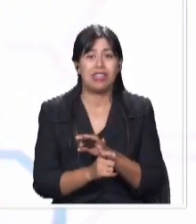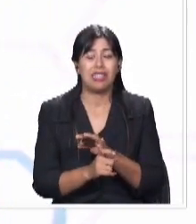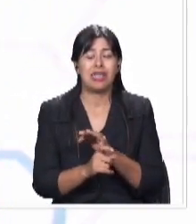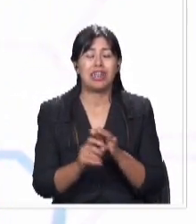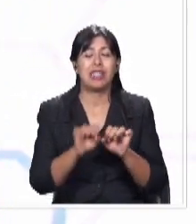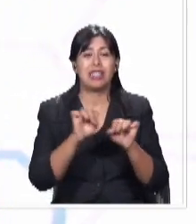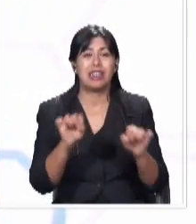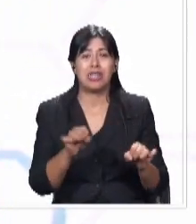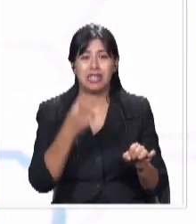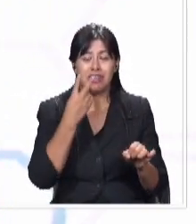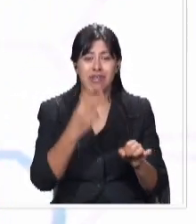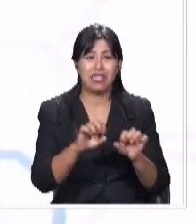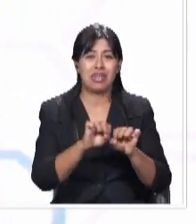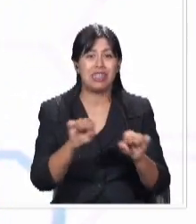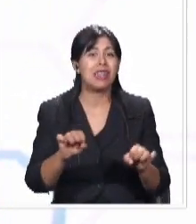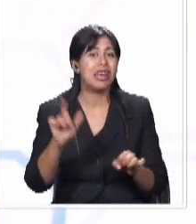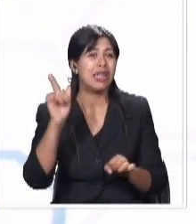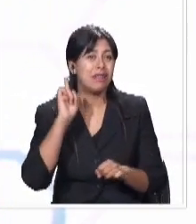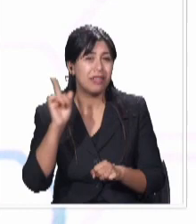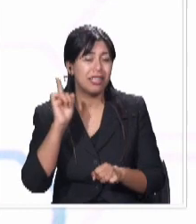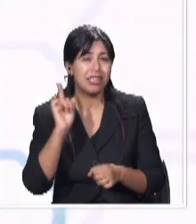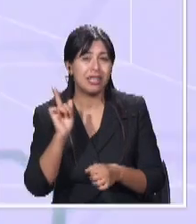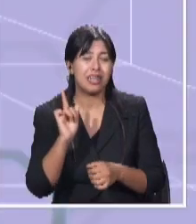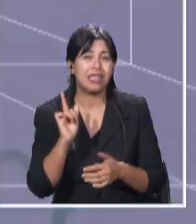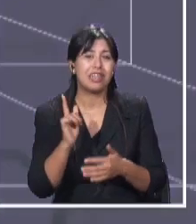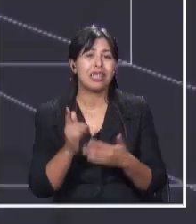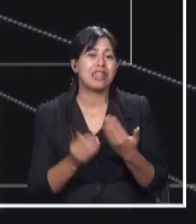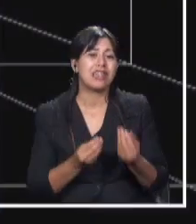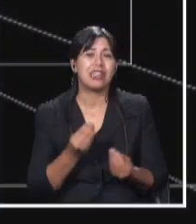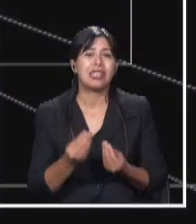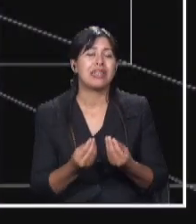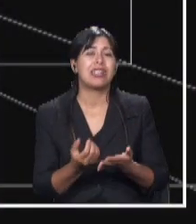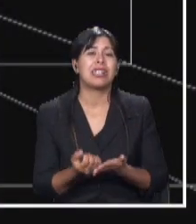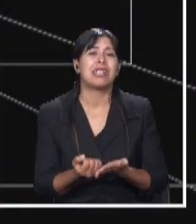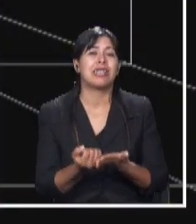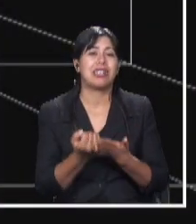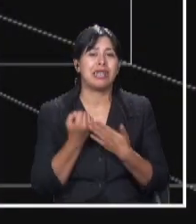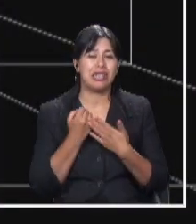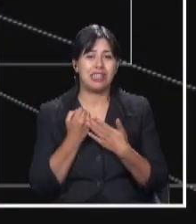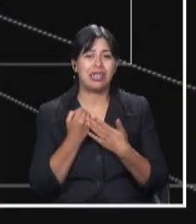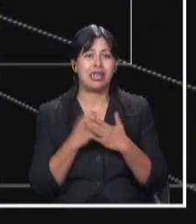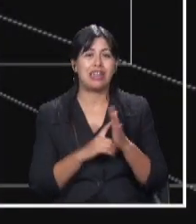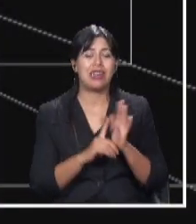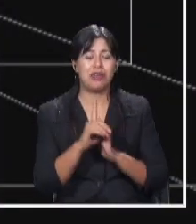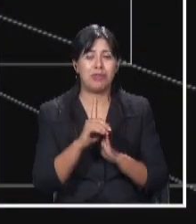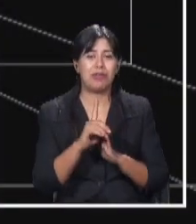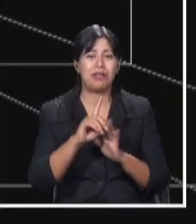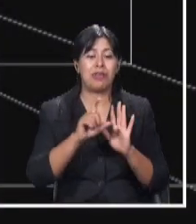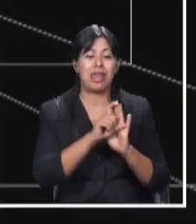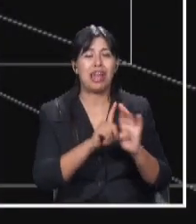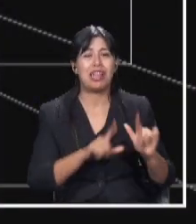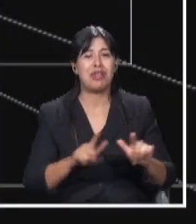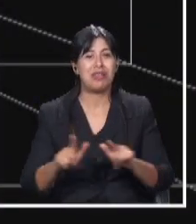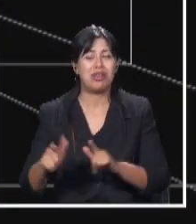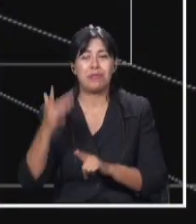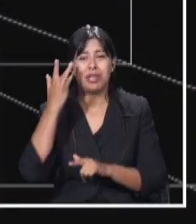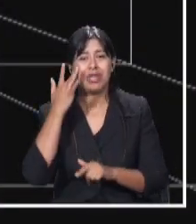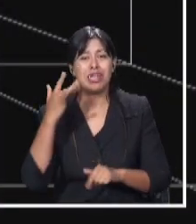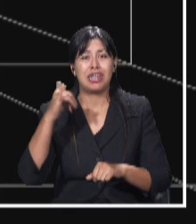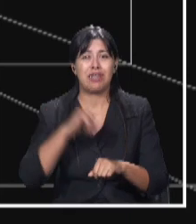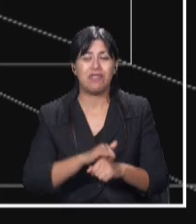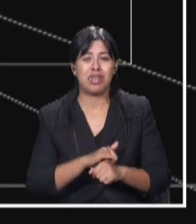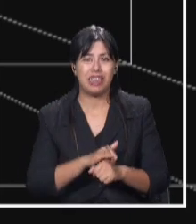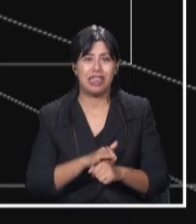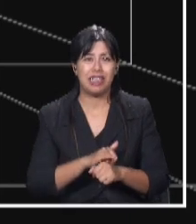visual, el sistema auditivo, etcétera, etcétera, puede contribuir al desarrollo de algoritmos de inteligencia artificial. ¿Ya? Podemos darle una nueva mirada a estos algoritmos de